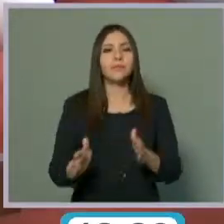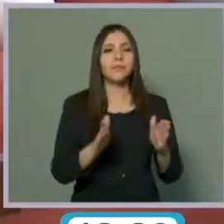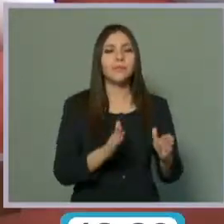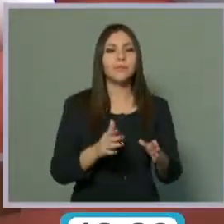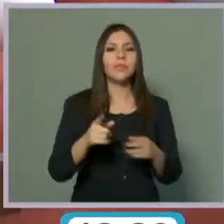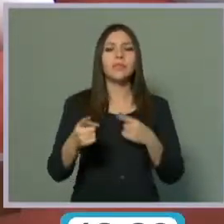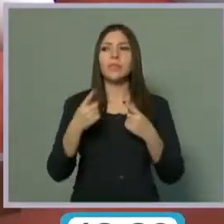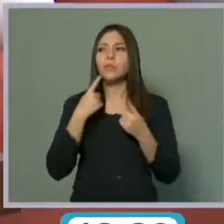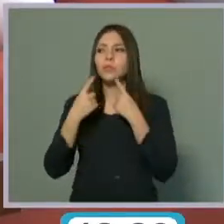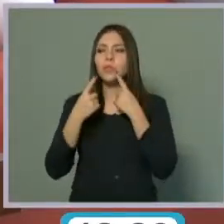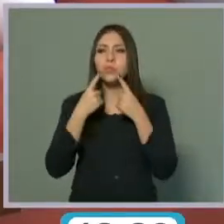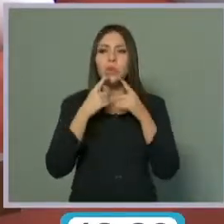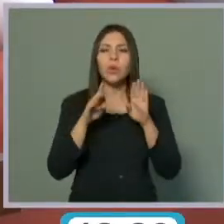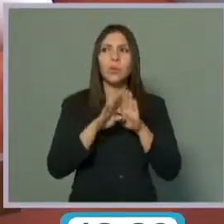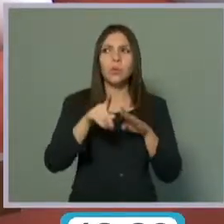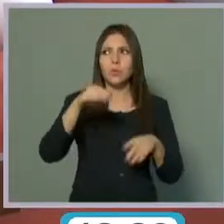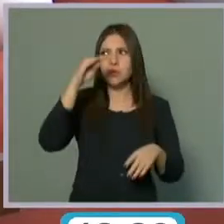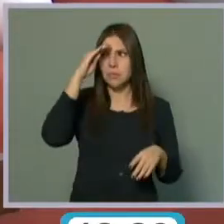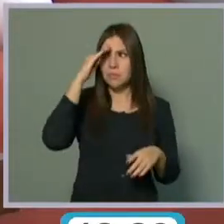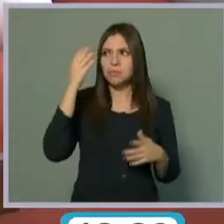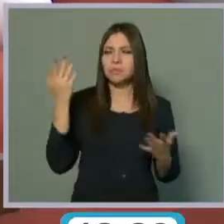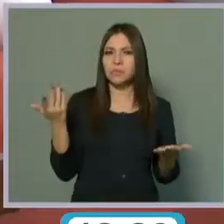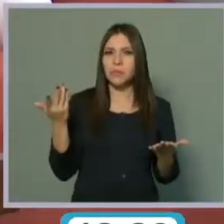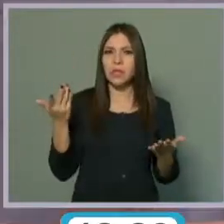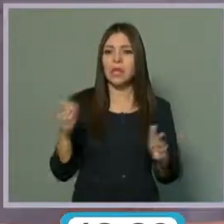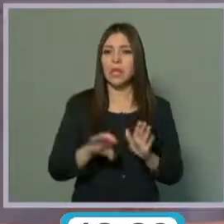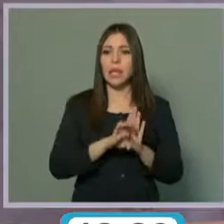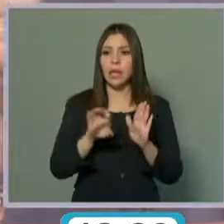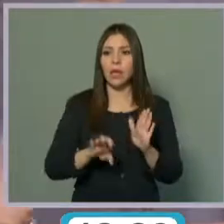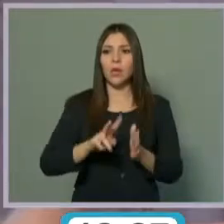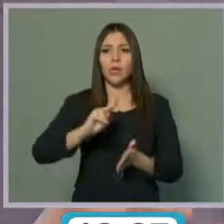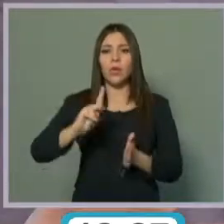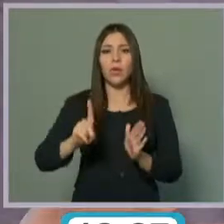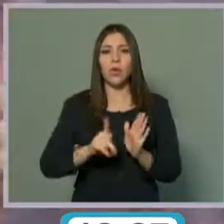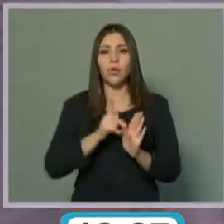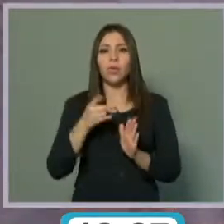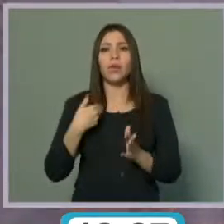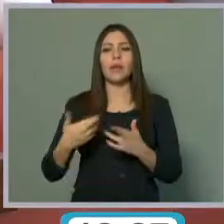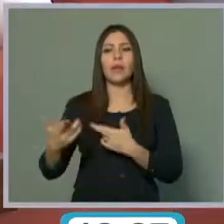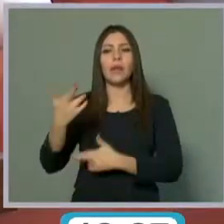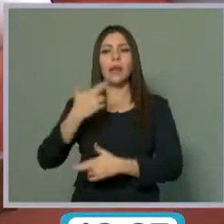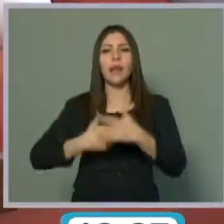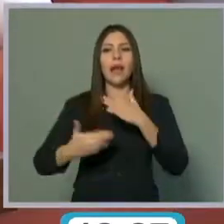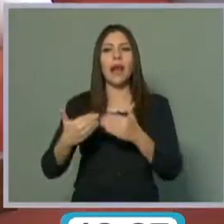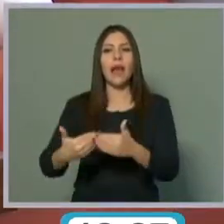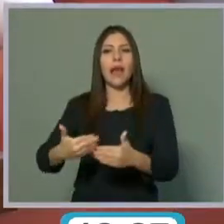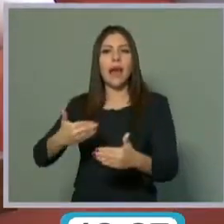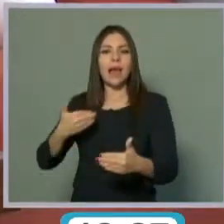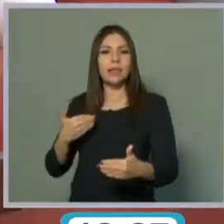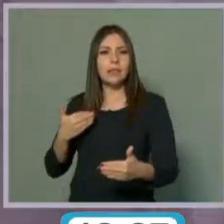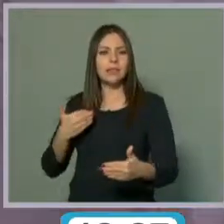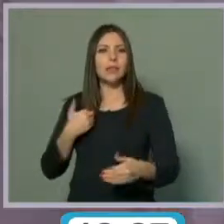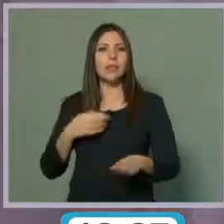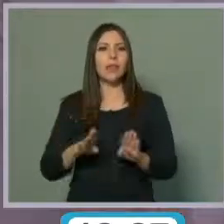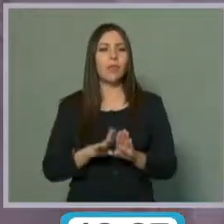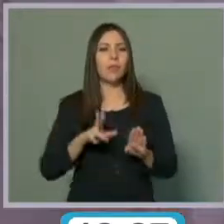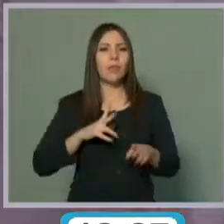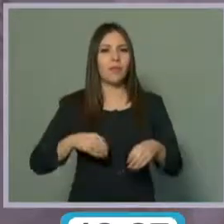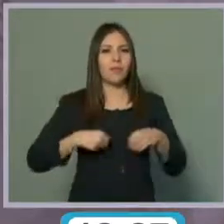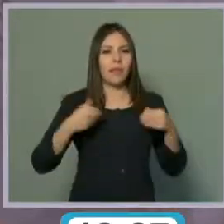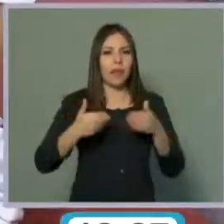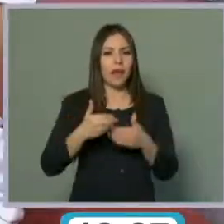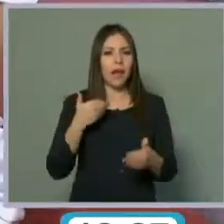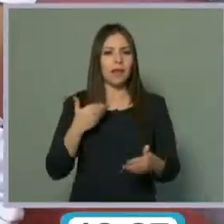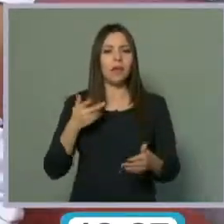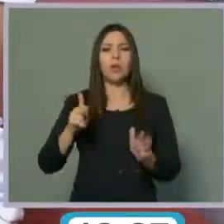empieza a pensar, bueno, ¿qué puedo hacer para regresar al estatus de antes, ¿no? A la situación de antes, y entonces empiezas a